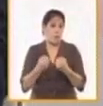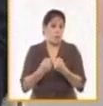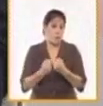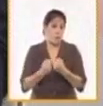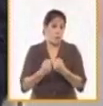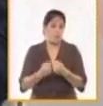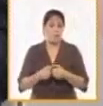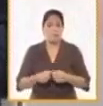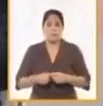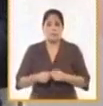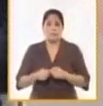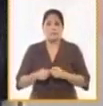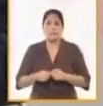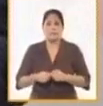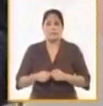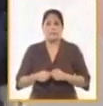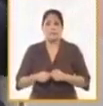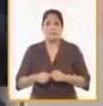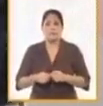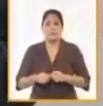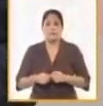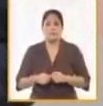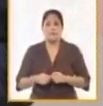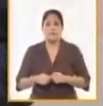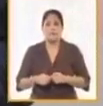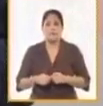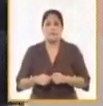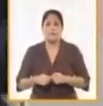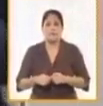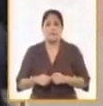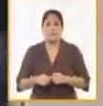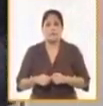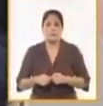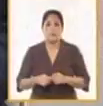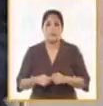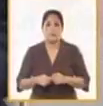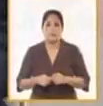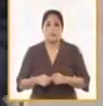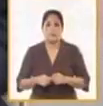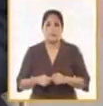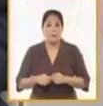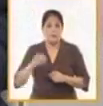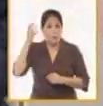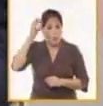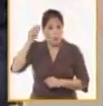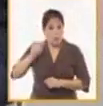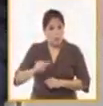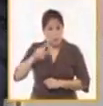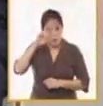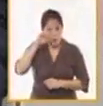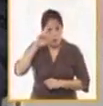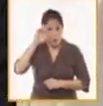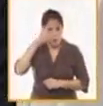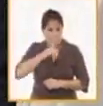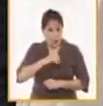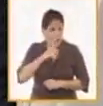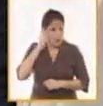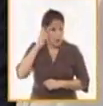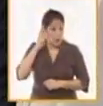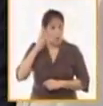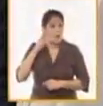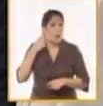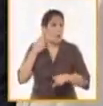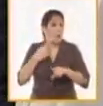son, digamos, para ellos son íconos, ¿no? Que el gobernador del Zulia, que es Rosales y Radoki, que